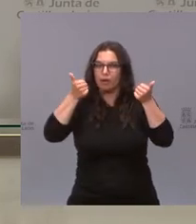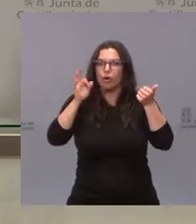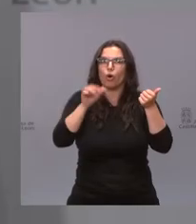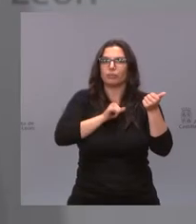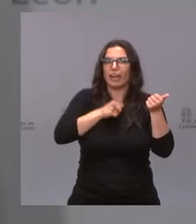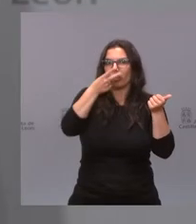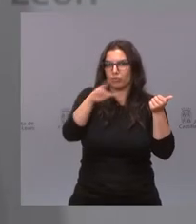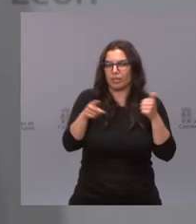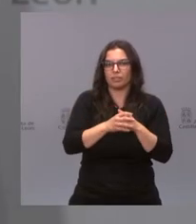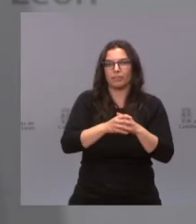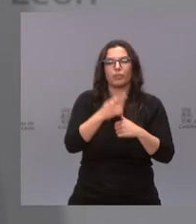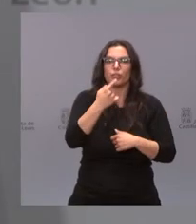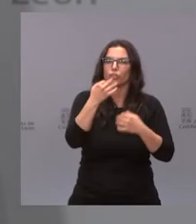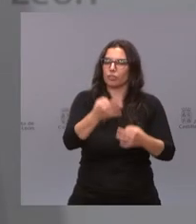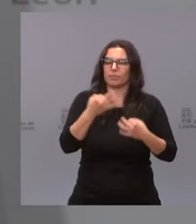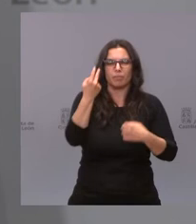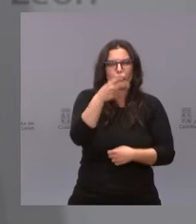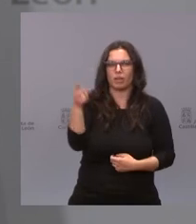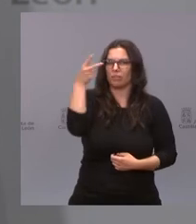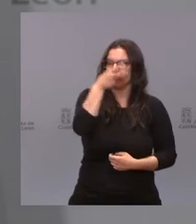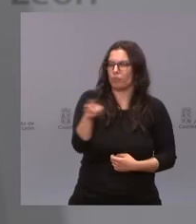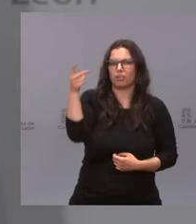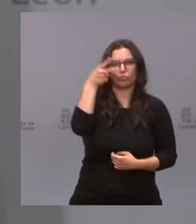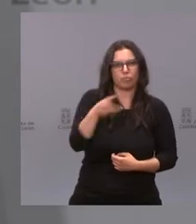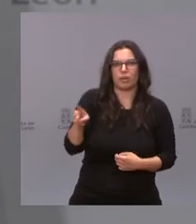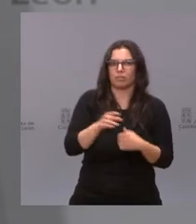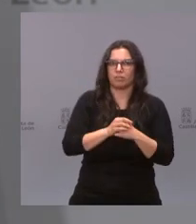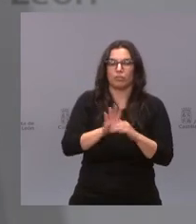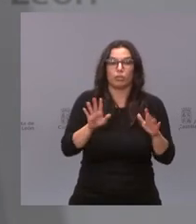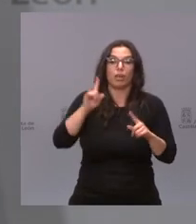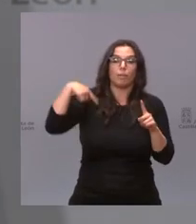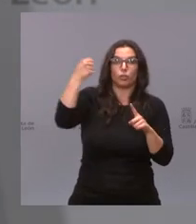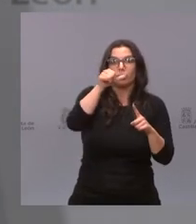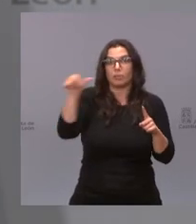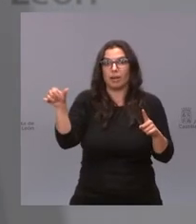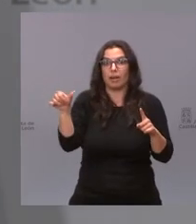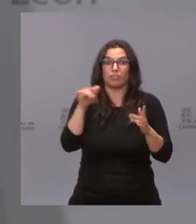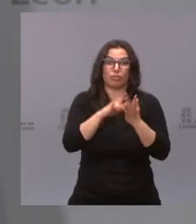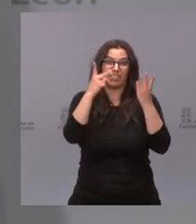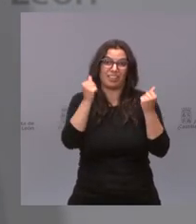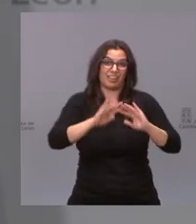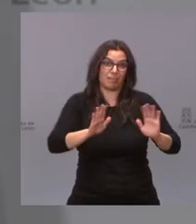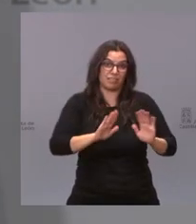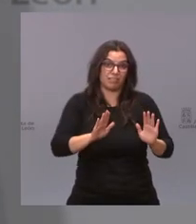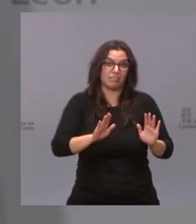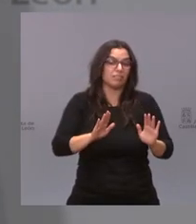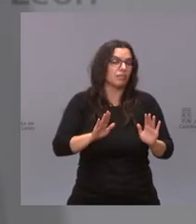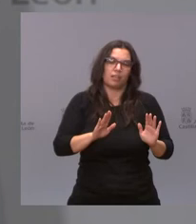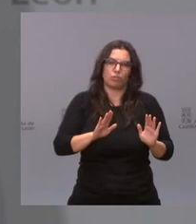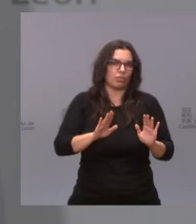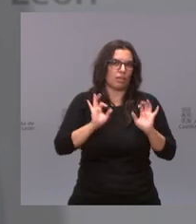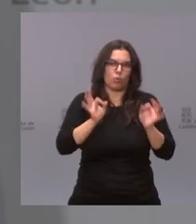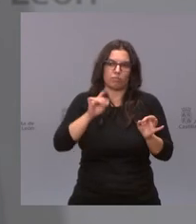No, ya hemos dicho que vamos a avanzar cada 14 días. Entonces, próximo Consejo de Gobierno habrán pasado solamente 7, por lo tanto, estaremos en el mismo